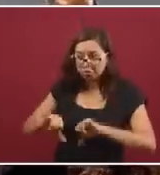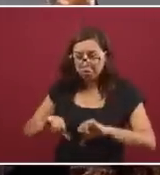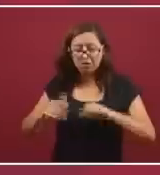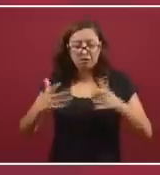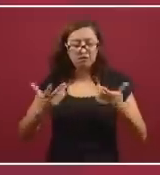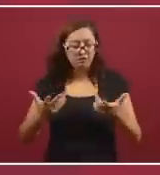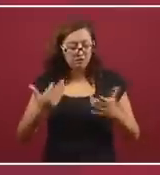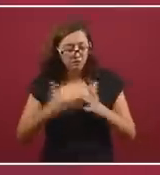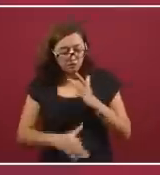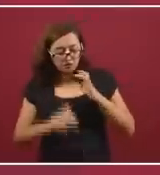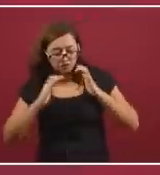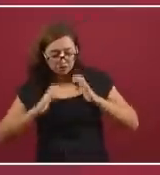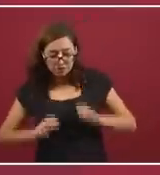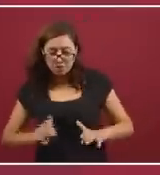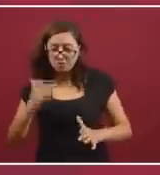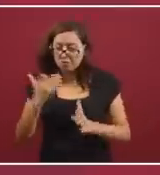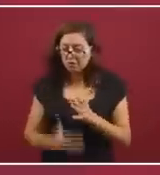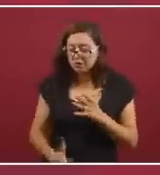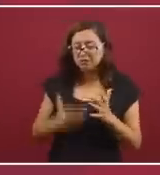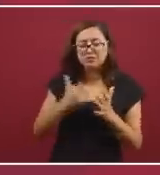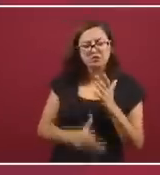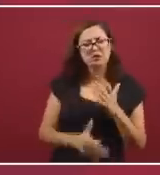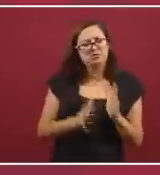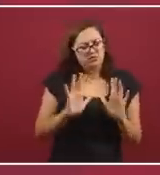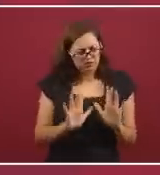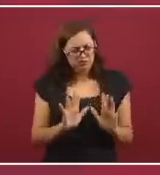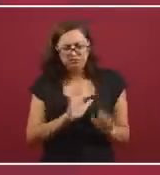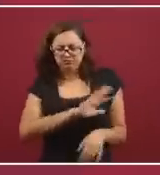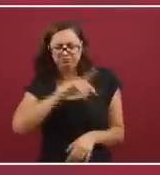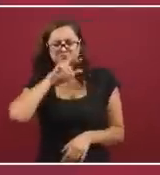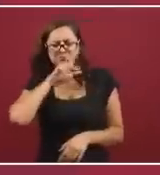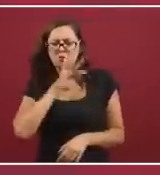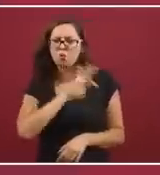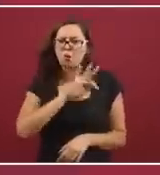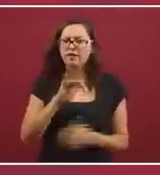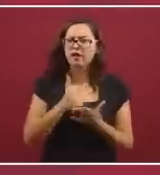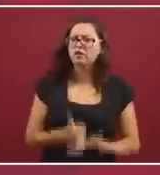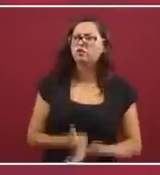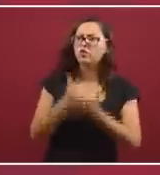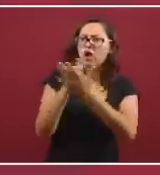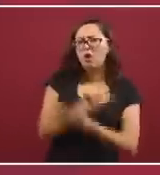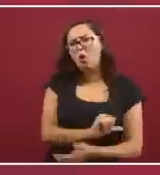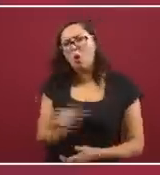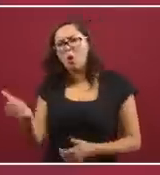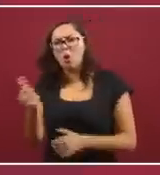por ejemplo en el examen quién es